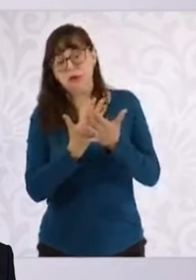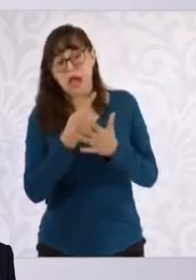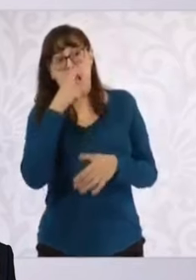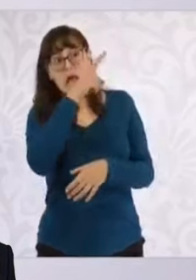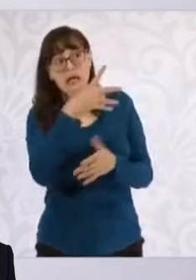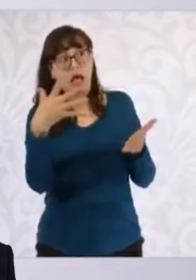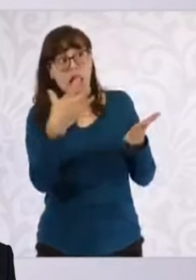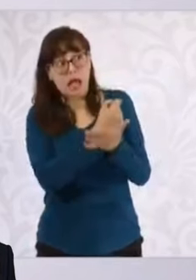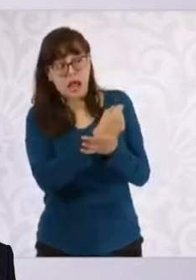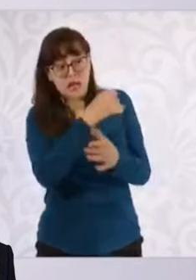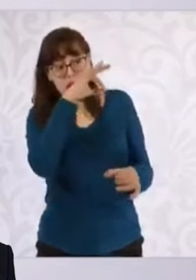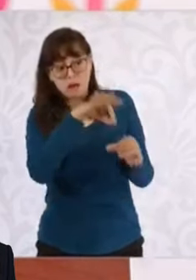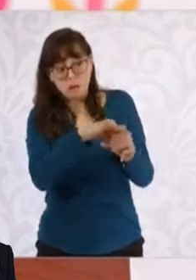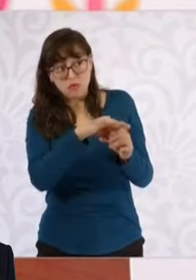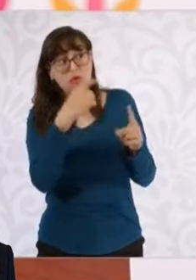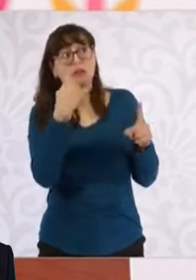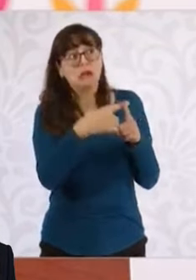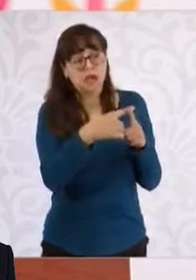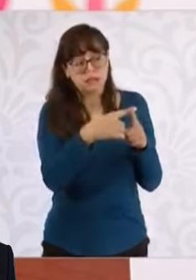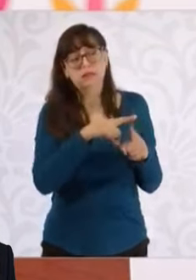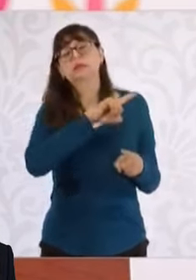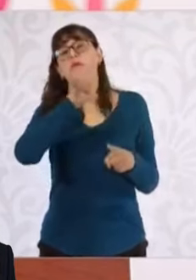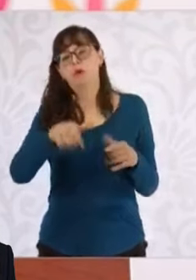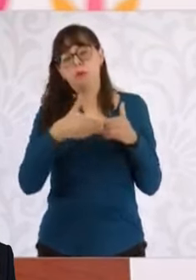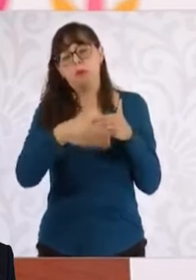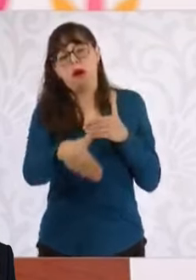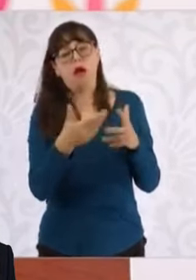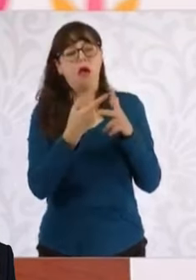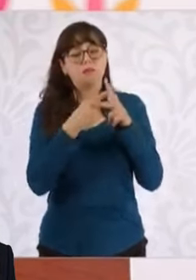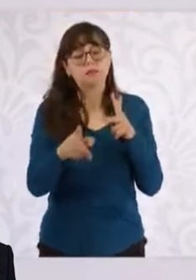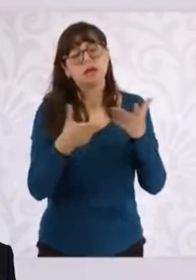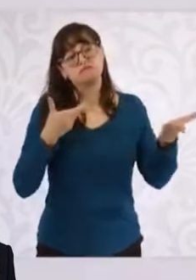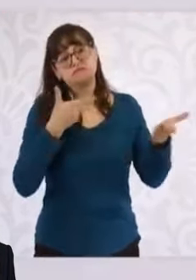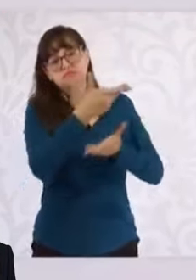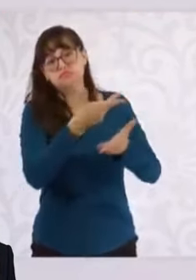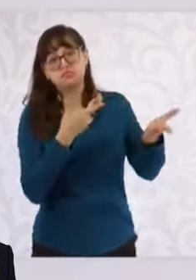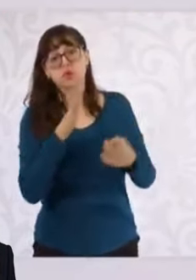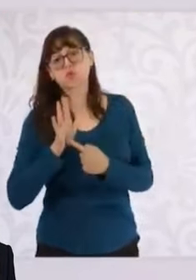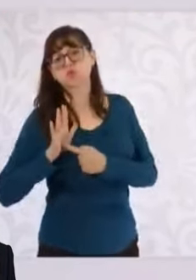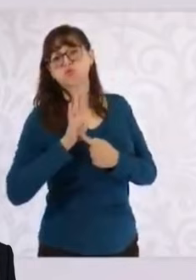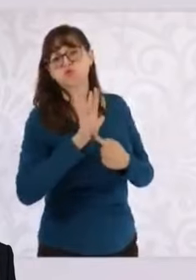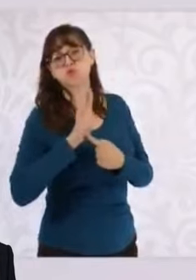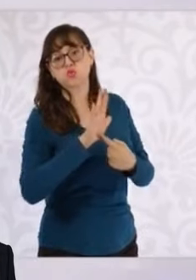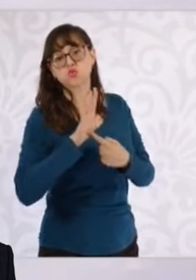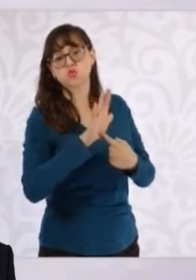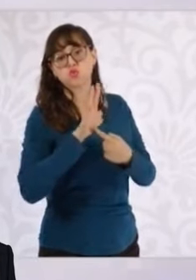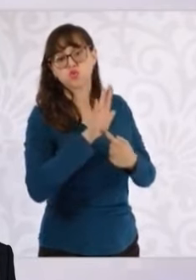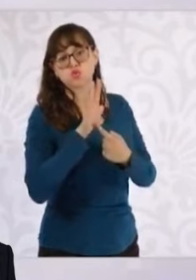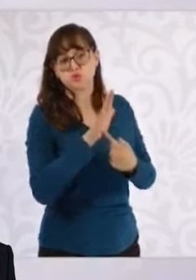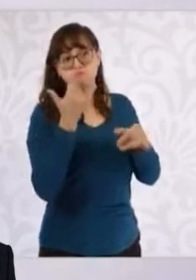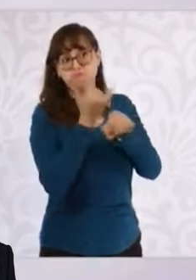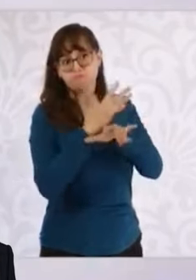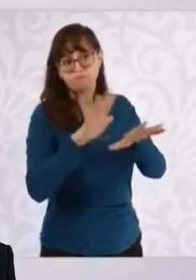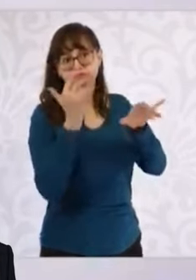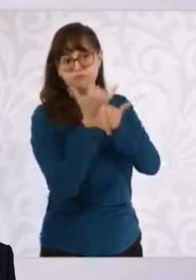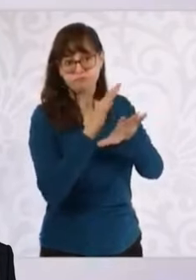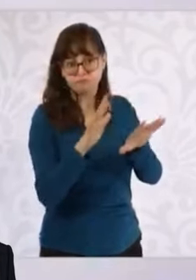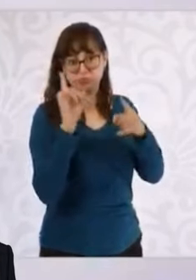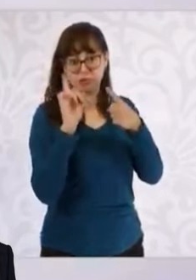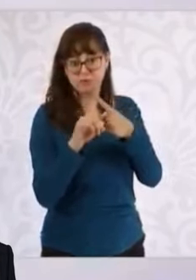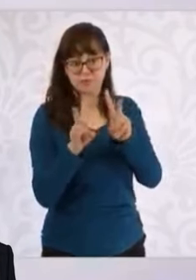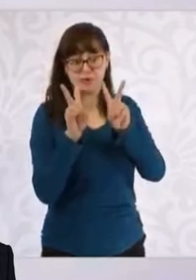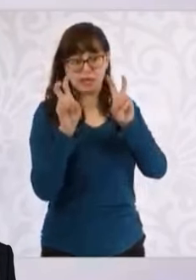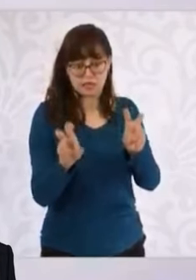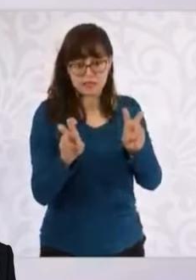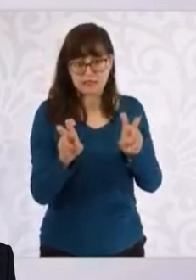ganadora en ese momento tiene que haber reuniones información de alto nivel para que se conozca lo que se ha hecho en México eh tanto en términos